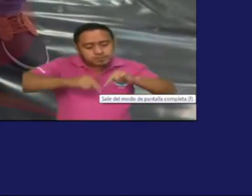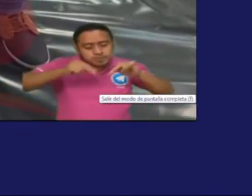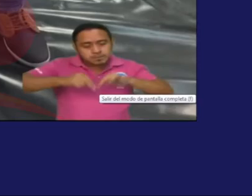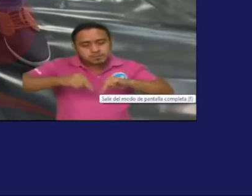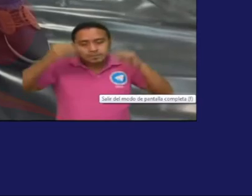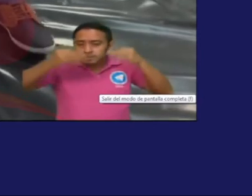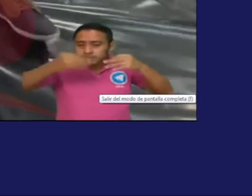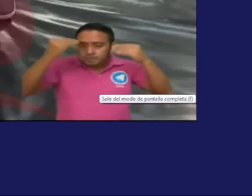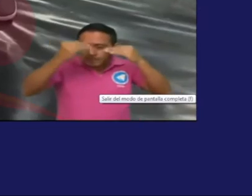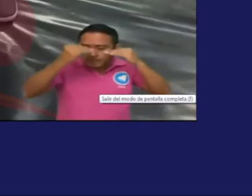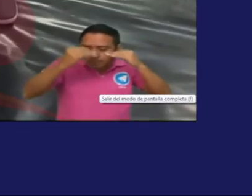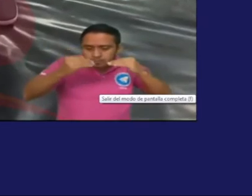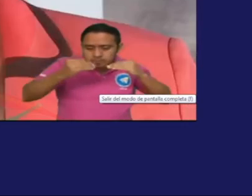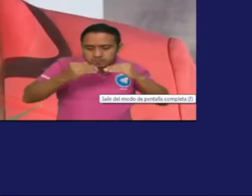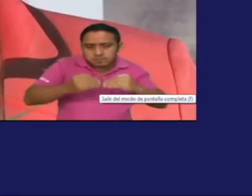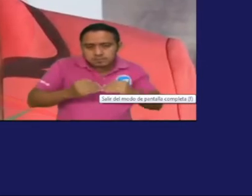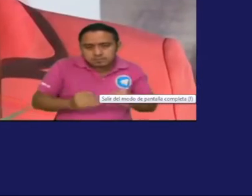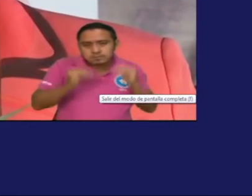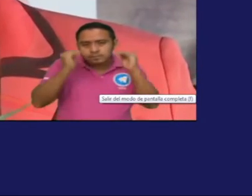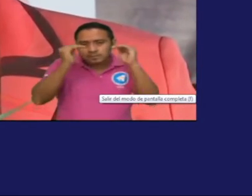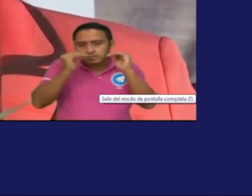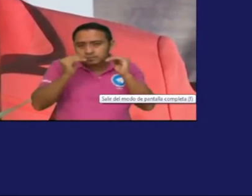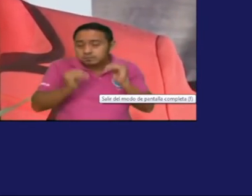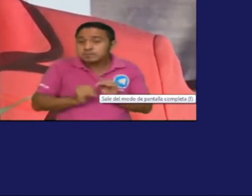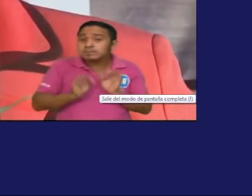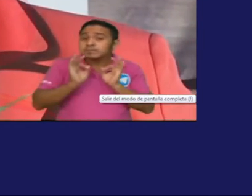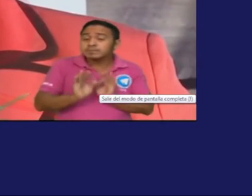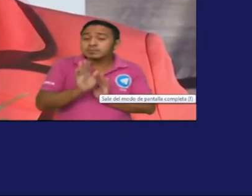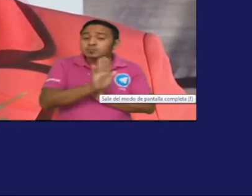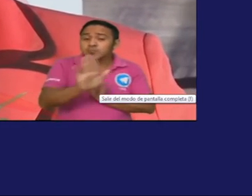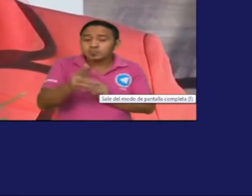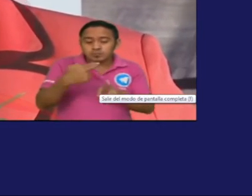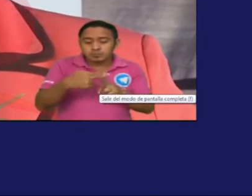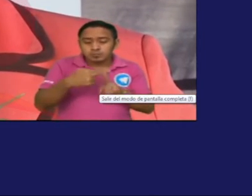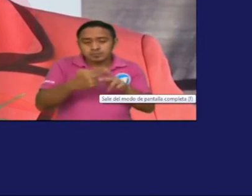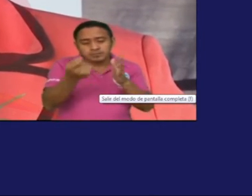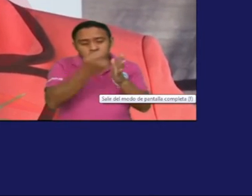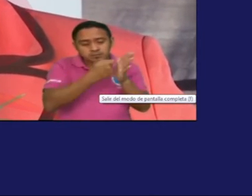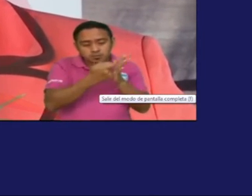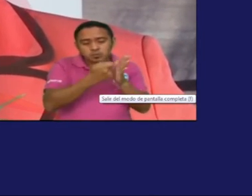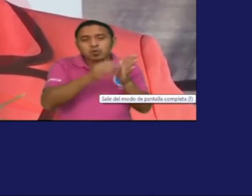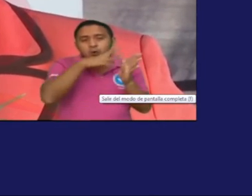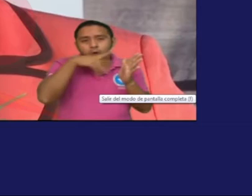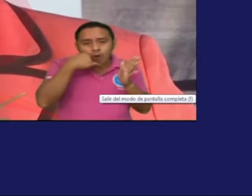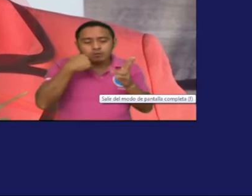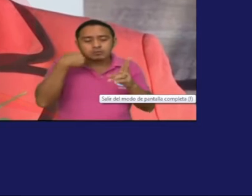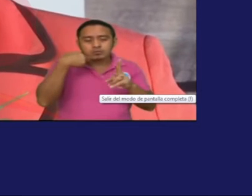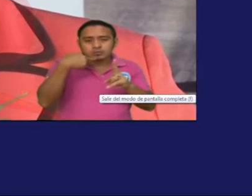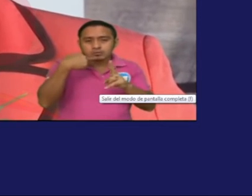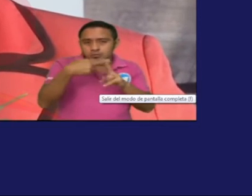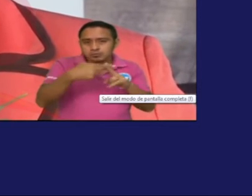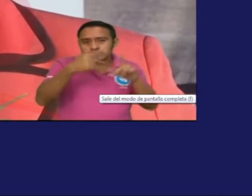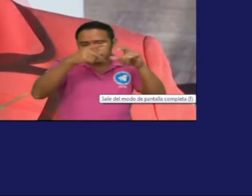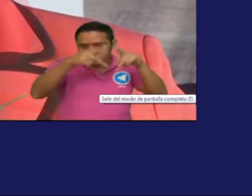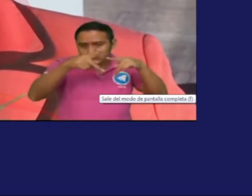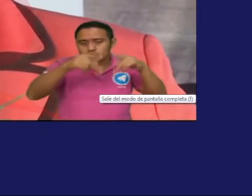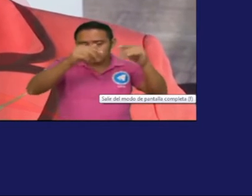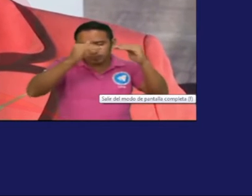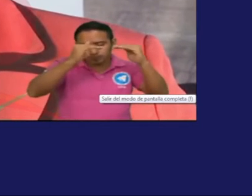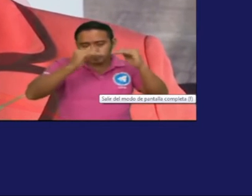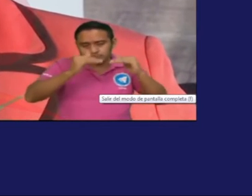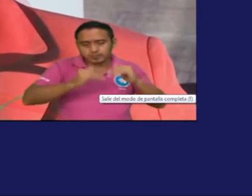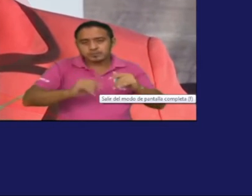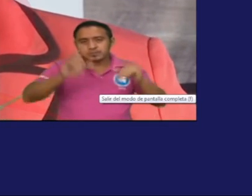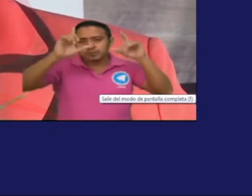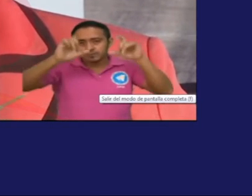exhaustivamente que vaya lo correcto en cuanto al emblema, el color, los nombres de sus candidatos, candidatas,